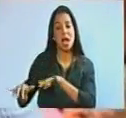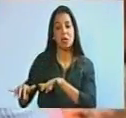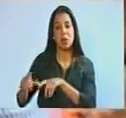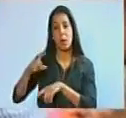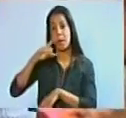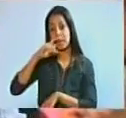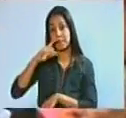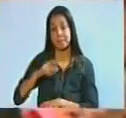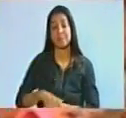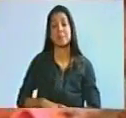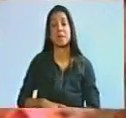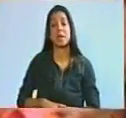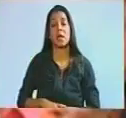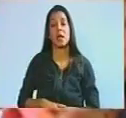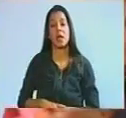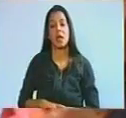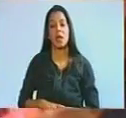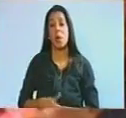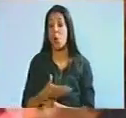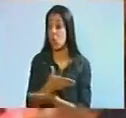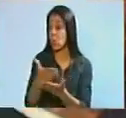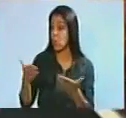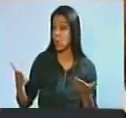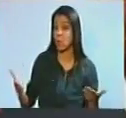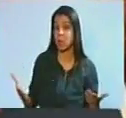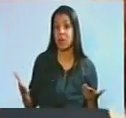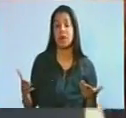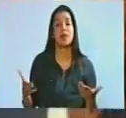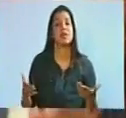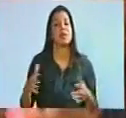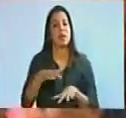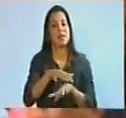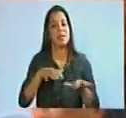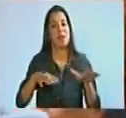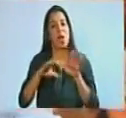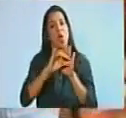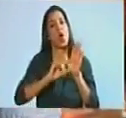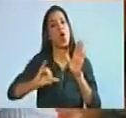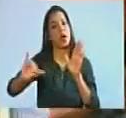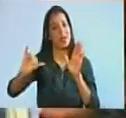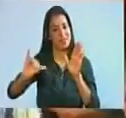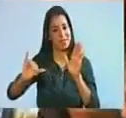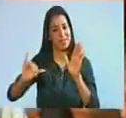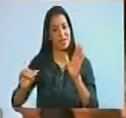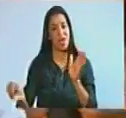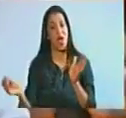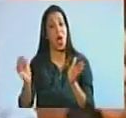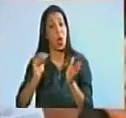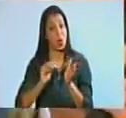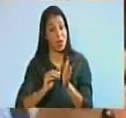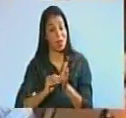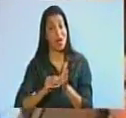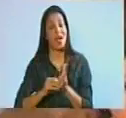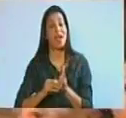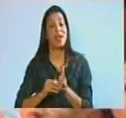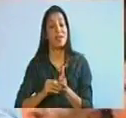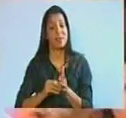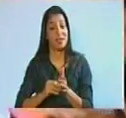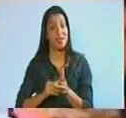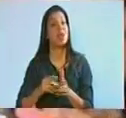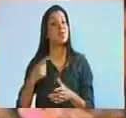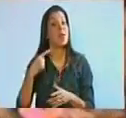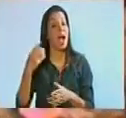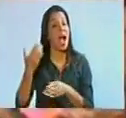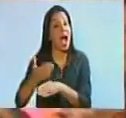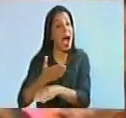camaradas constituyentes. Otra vez el susto. Ya, pero ya se me va. Después le voy a echar un cuentico antes de